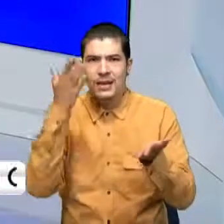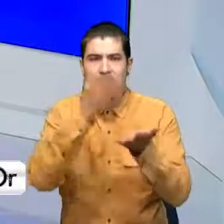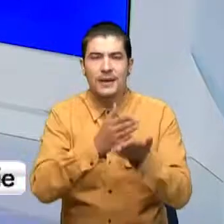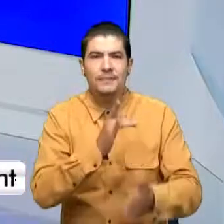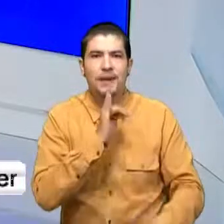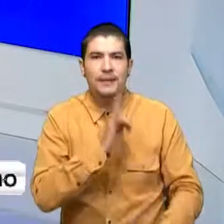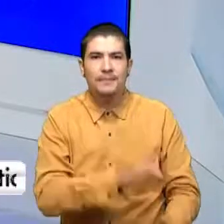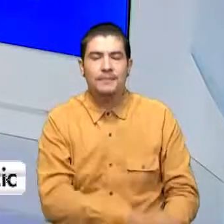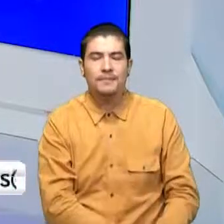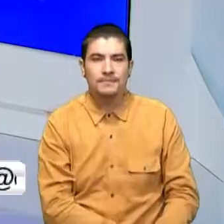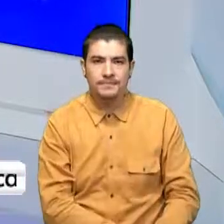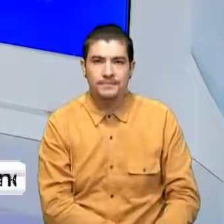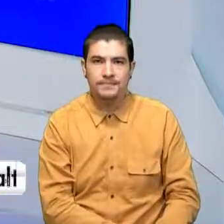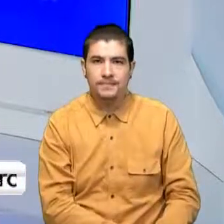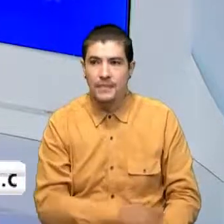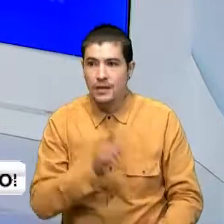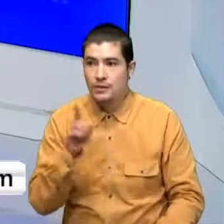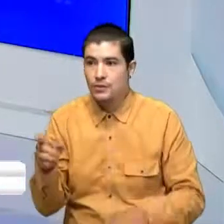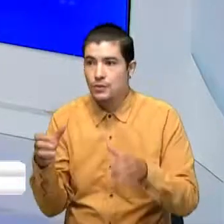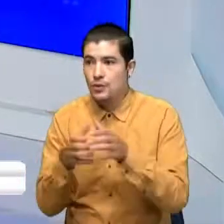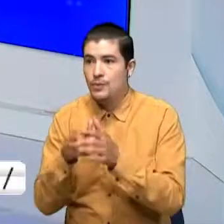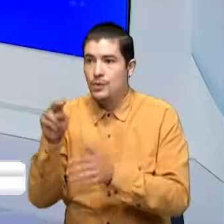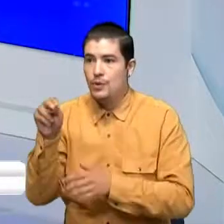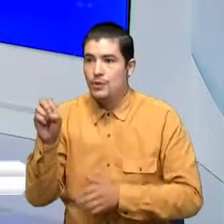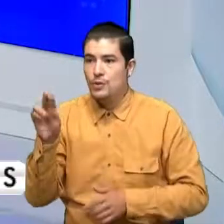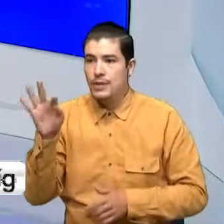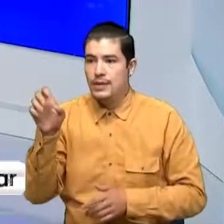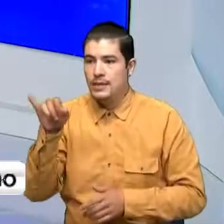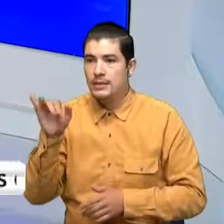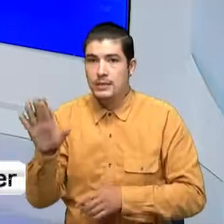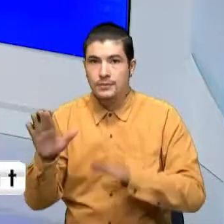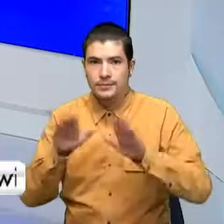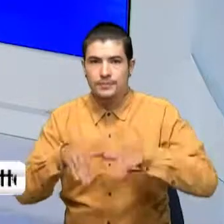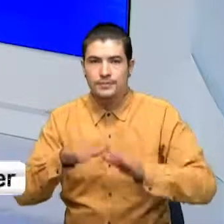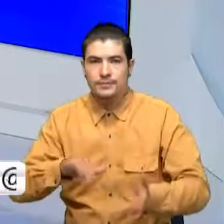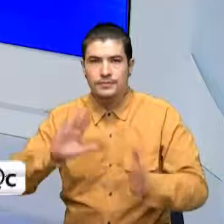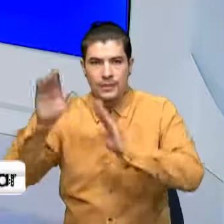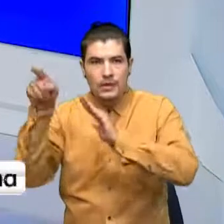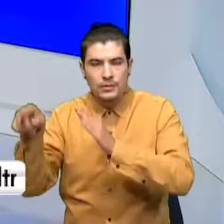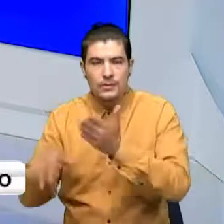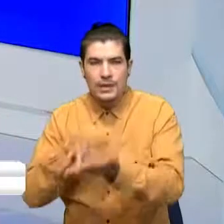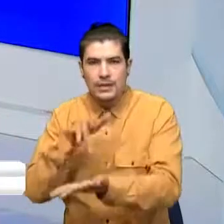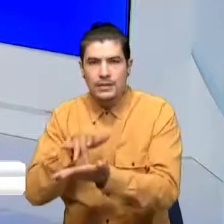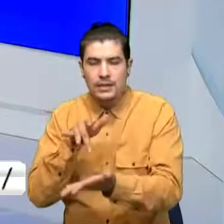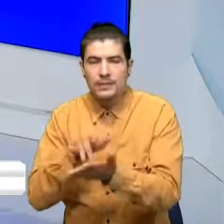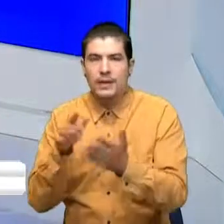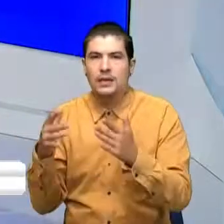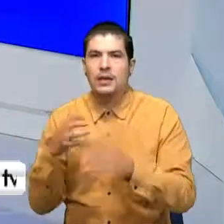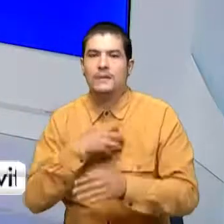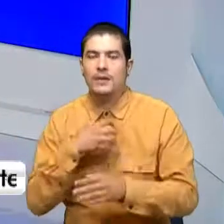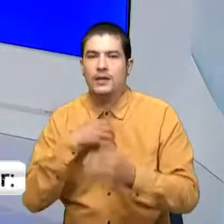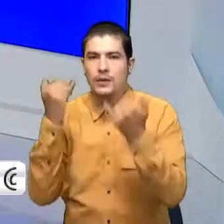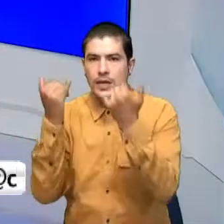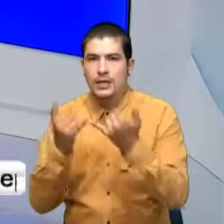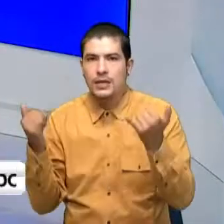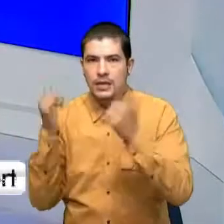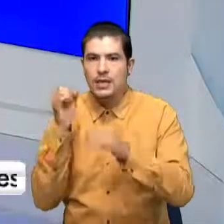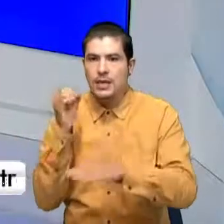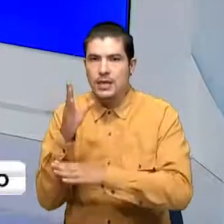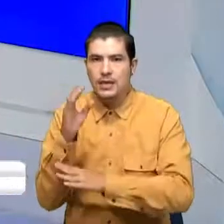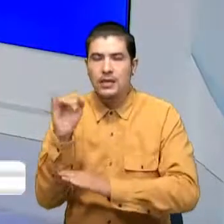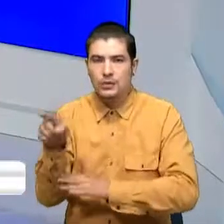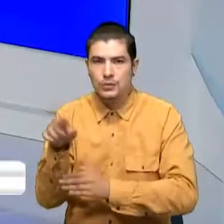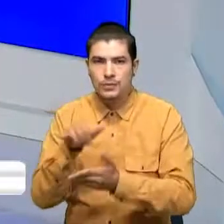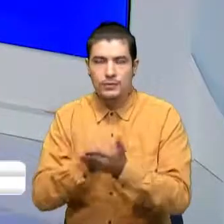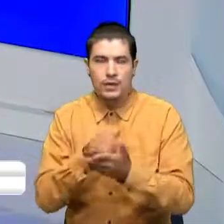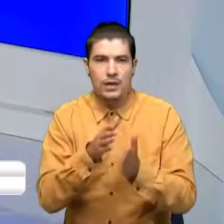Y el Quinteto Nordecir en el Departamento Norte de Santander participará en el Torneo Nacional Interclubes de Baloncesto en Silla de Ruedas que se cumplirá del